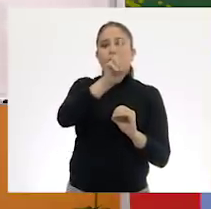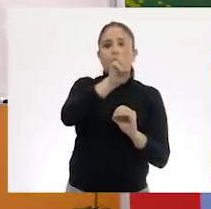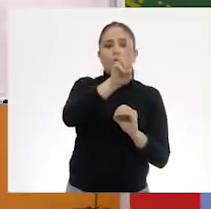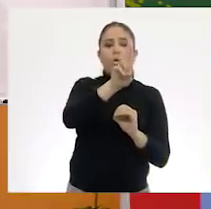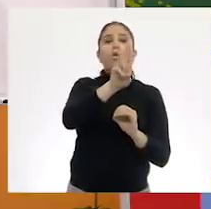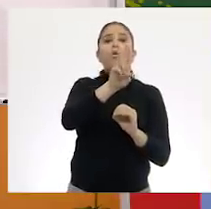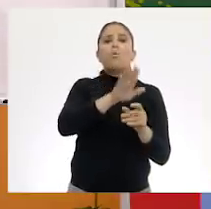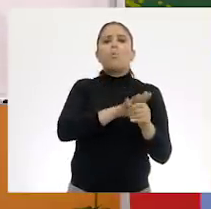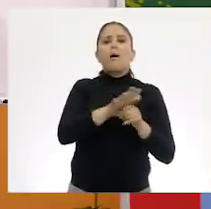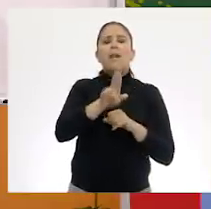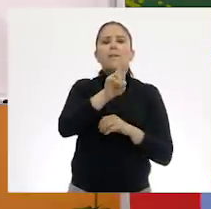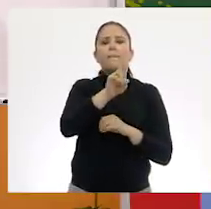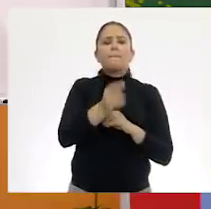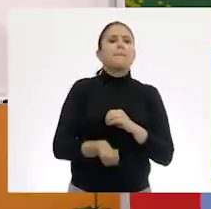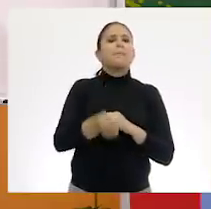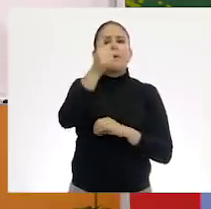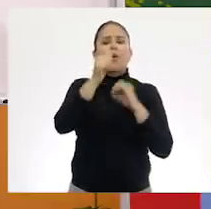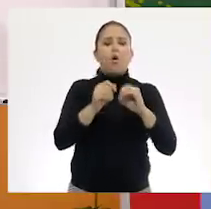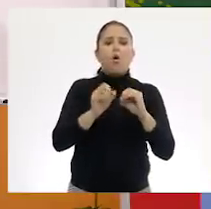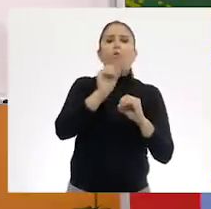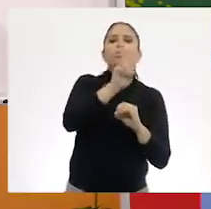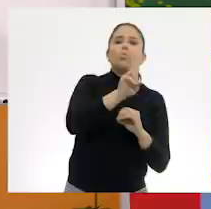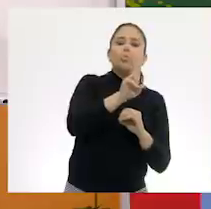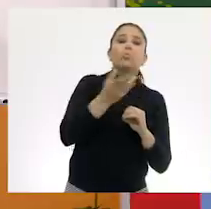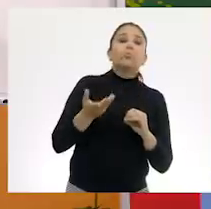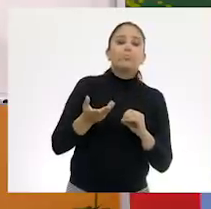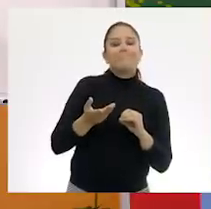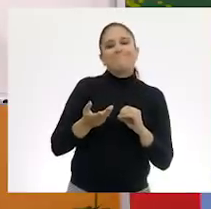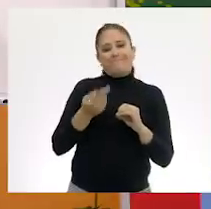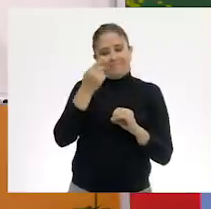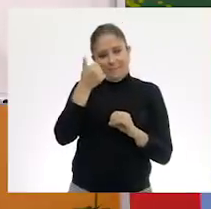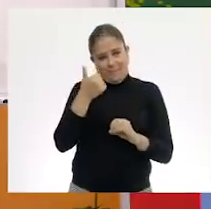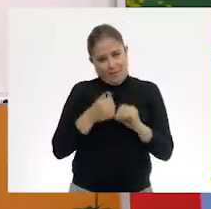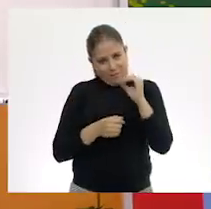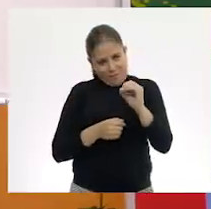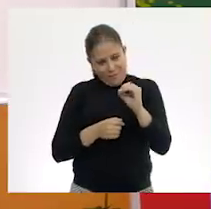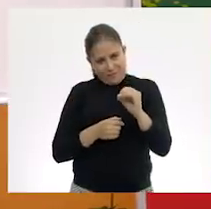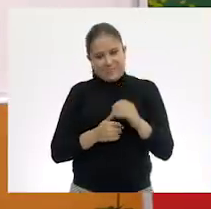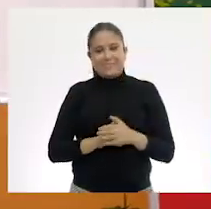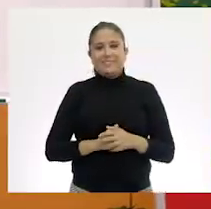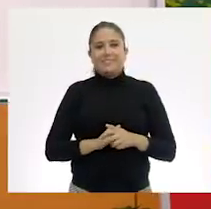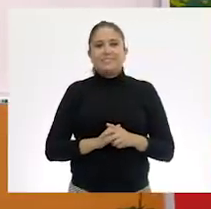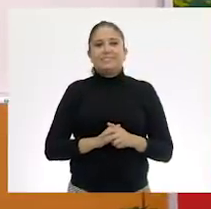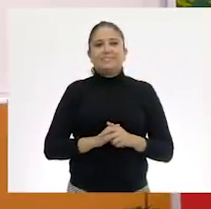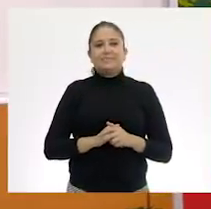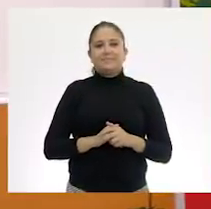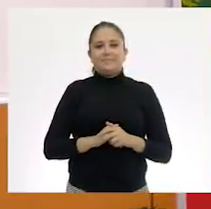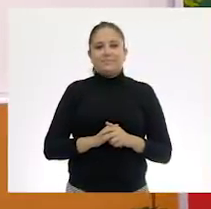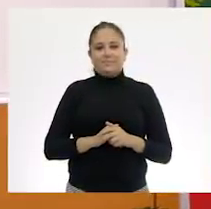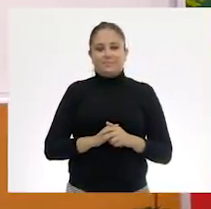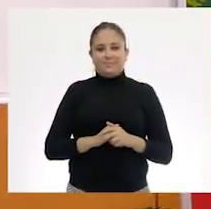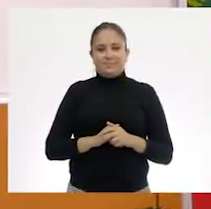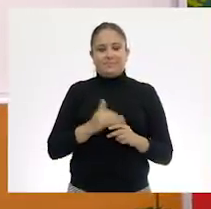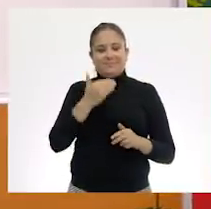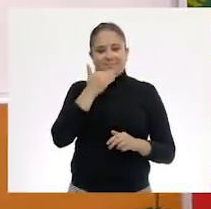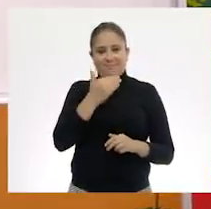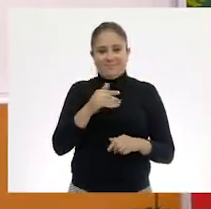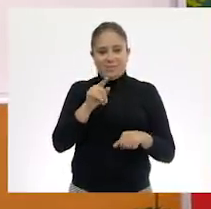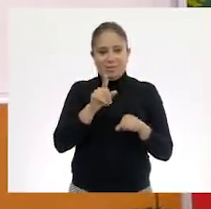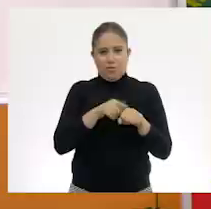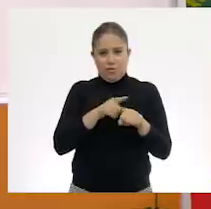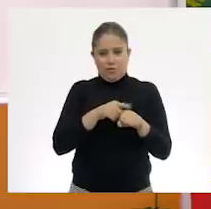exacto, hago lo mismo, ¿cuál va primero? ¿La O o la U? En este caso, la O. La O, muy bien. Entonces ponemos